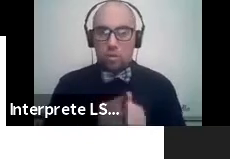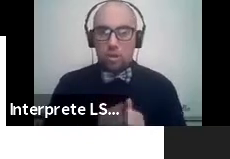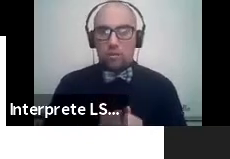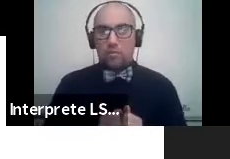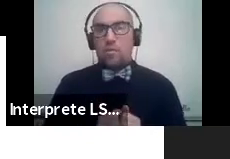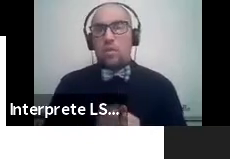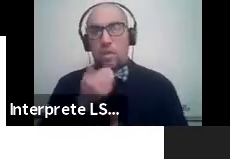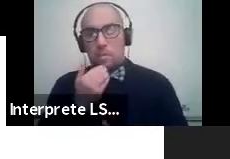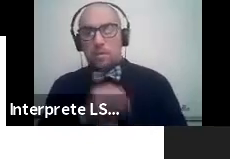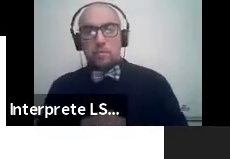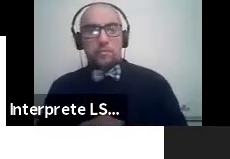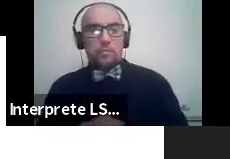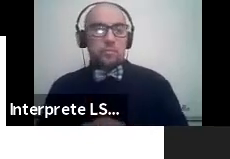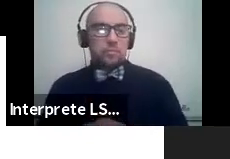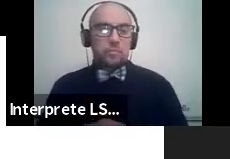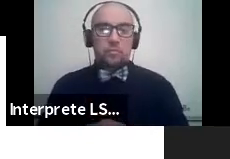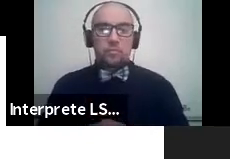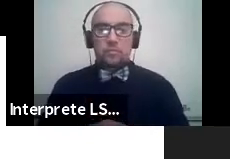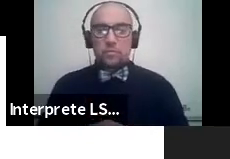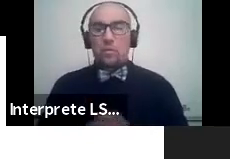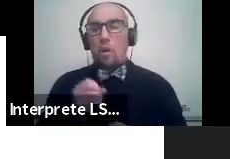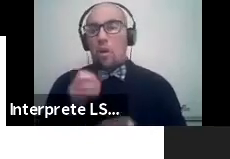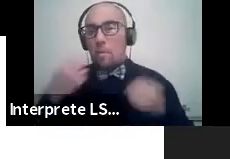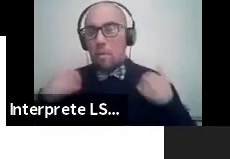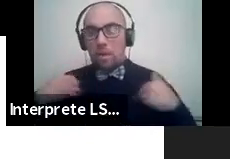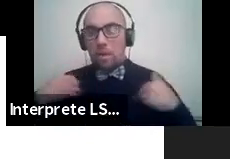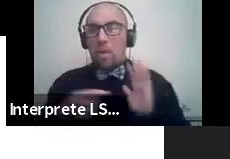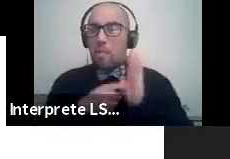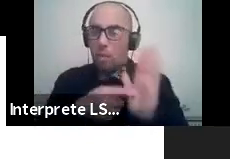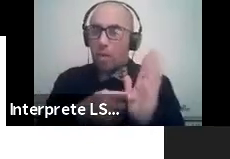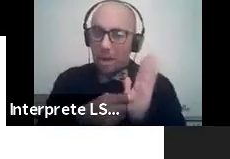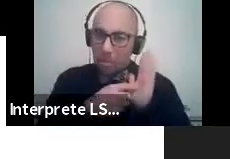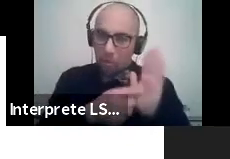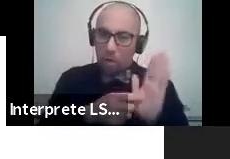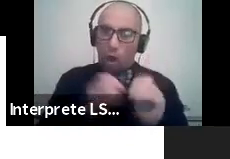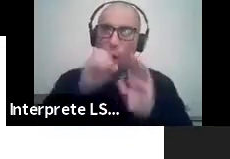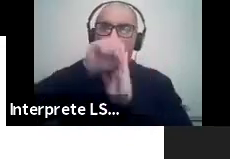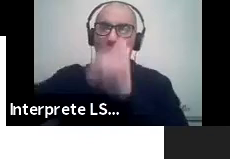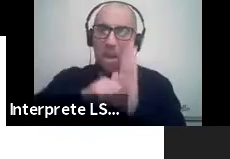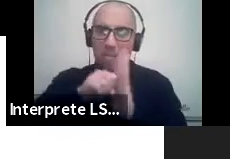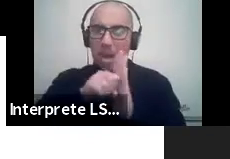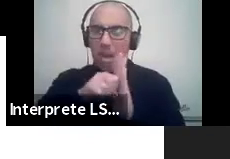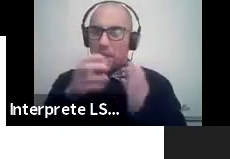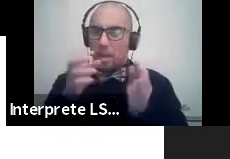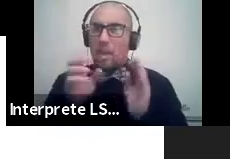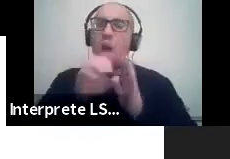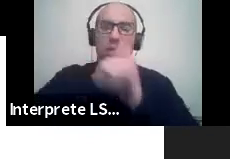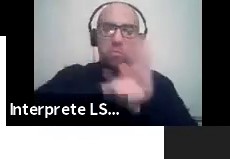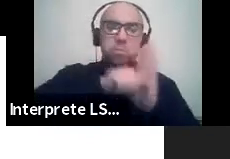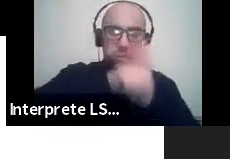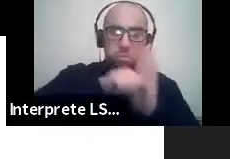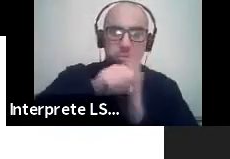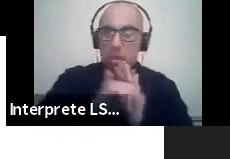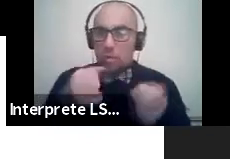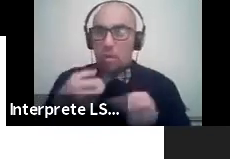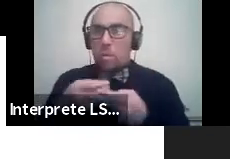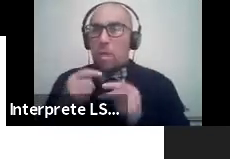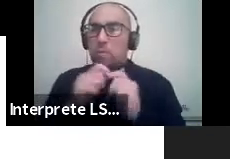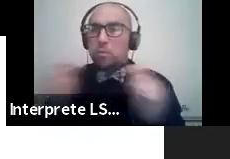o eventualmente la cosa más práctica de poder entonces grabar este video y poderlo entonces compartir